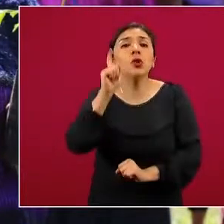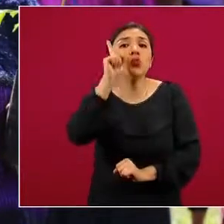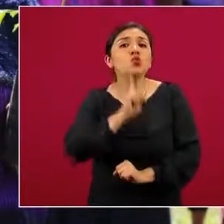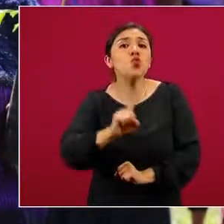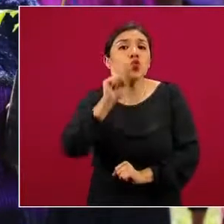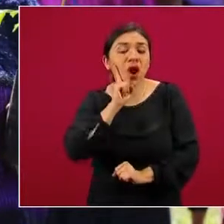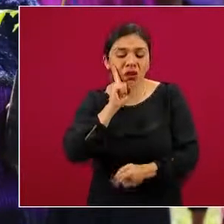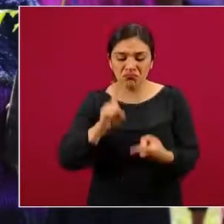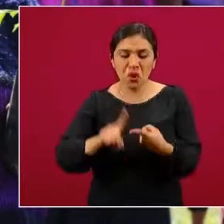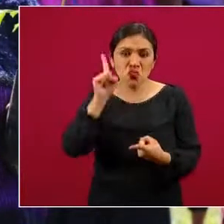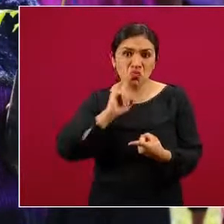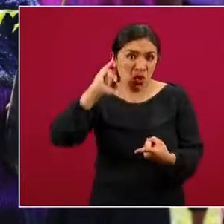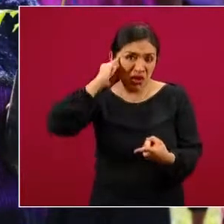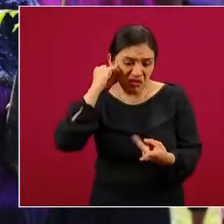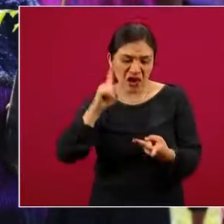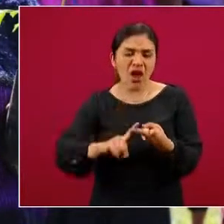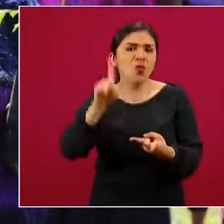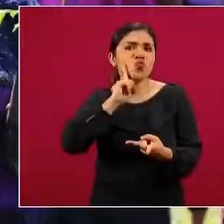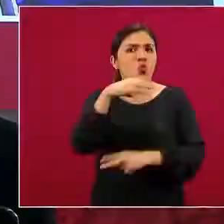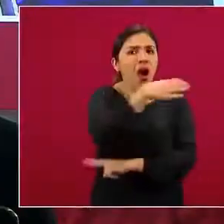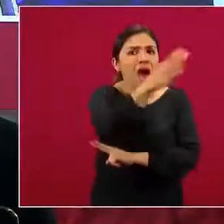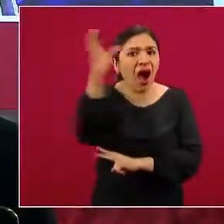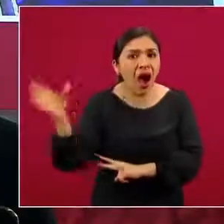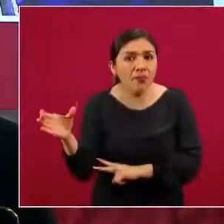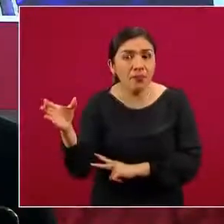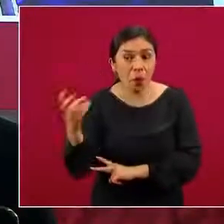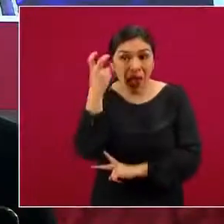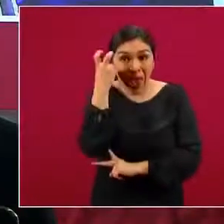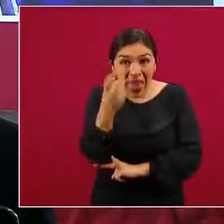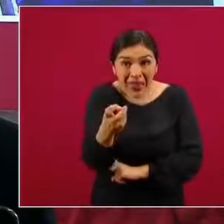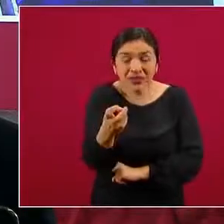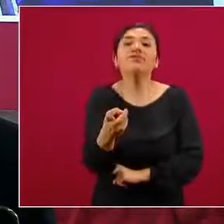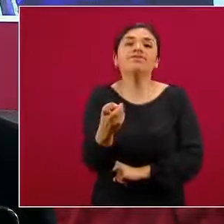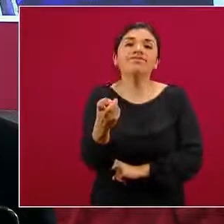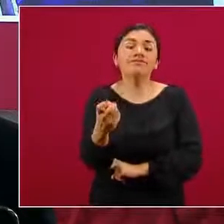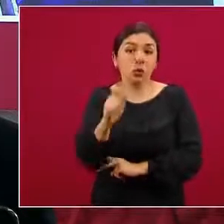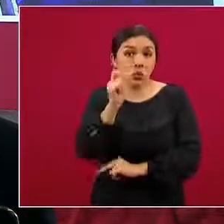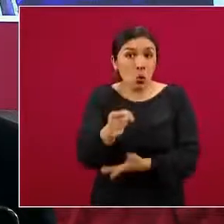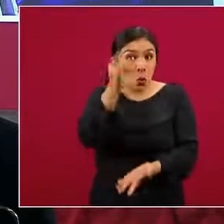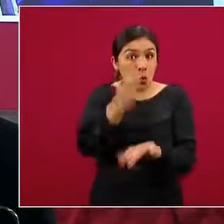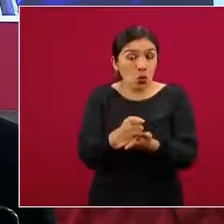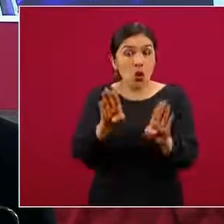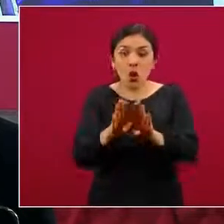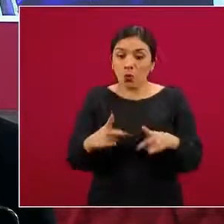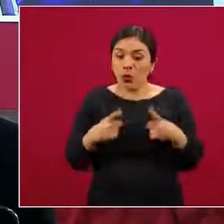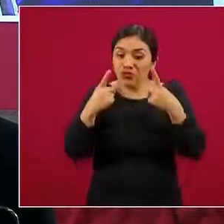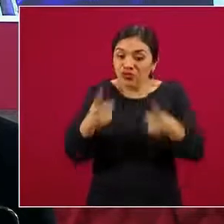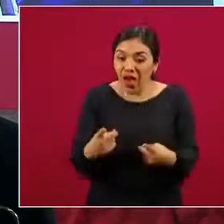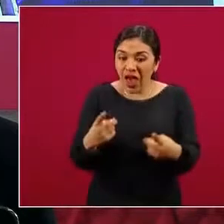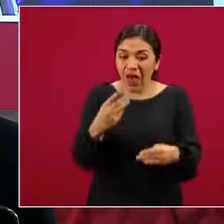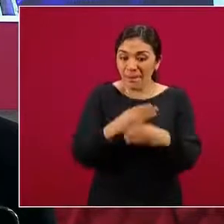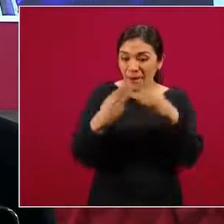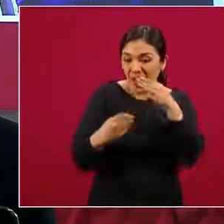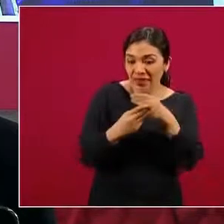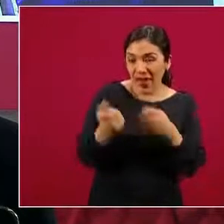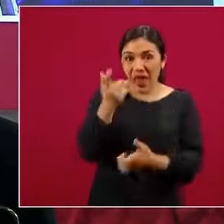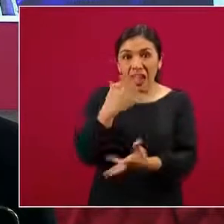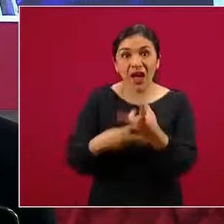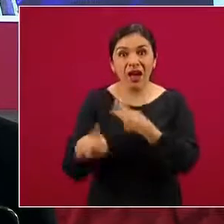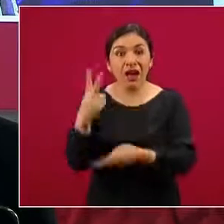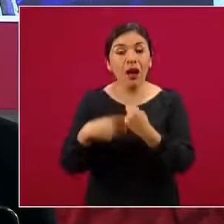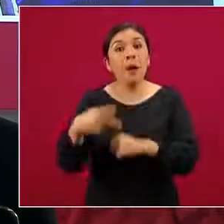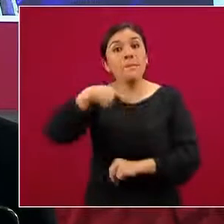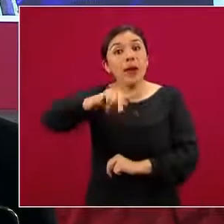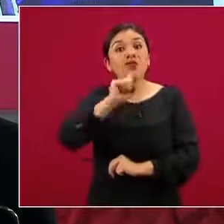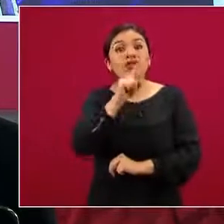mujeres indígenas, mujeres rurales. Y esto no solo les da los recursos, pero estos programas también